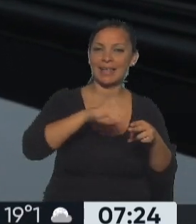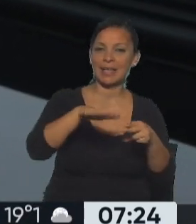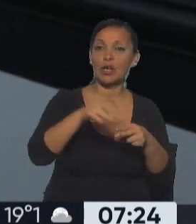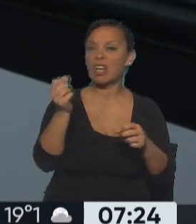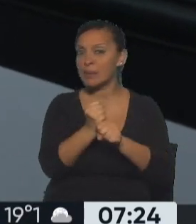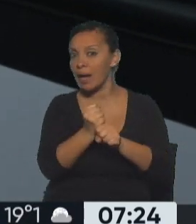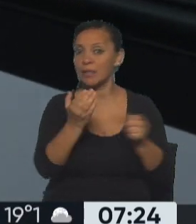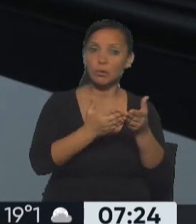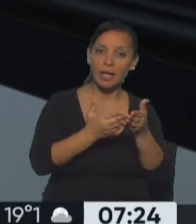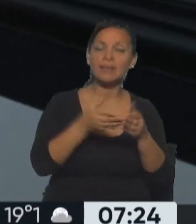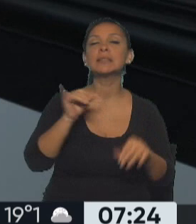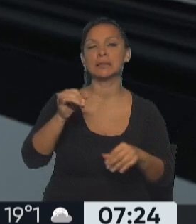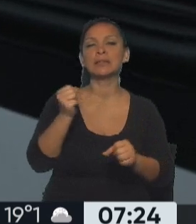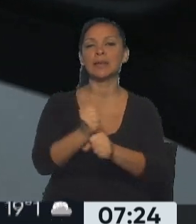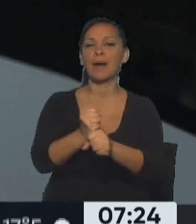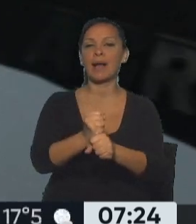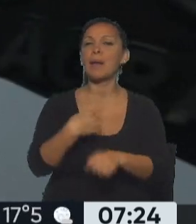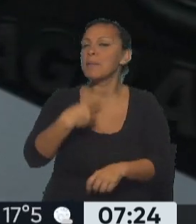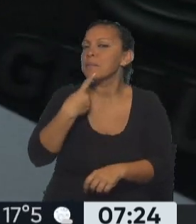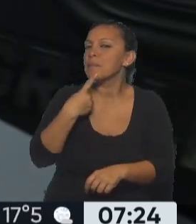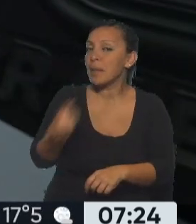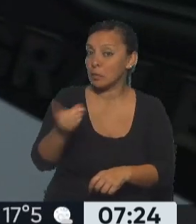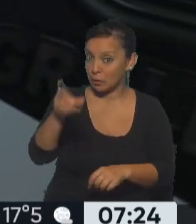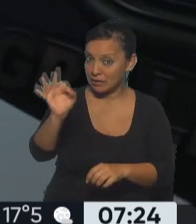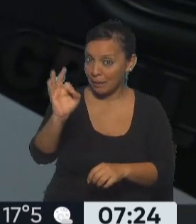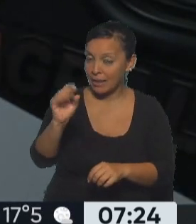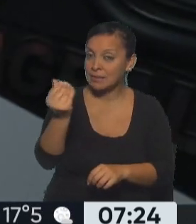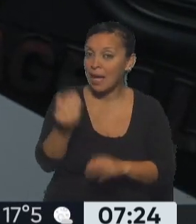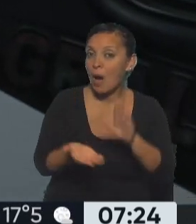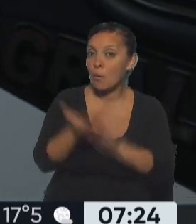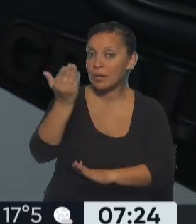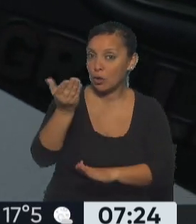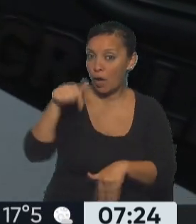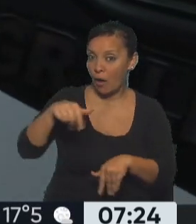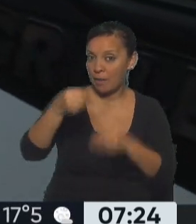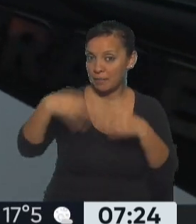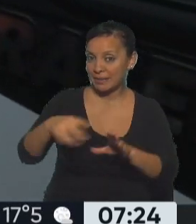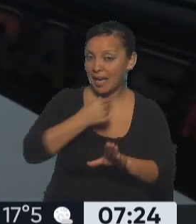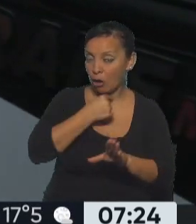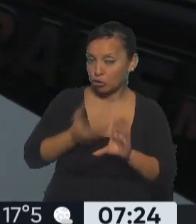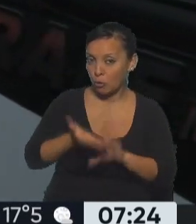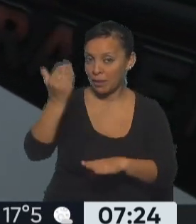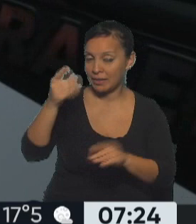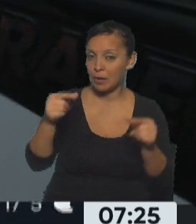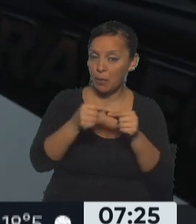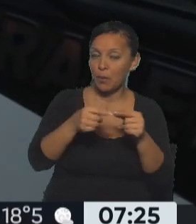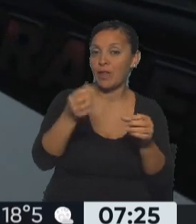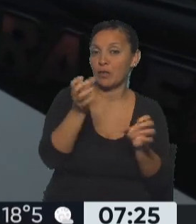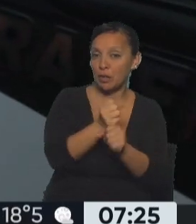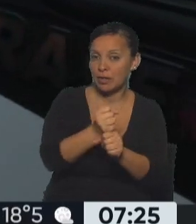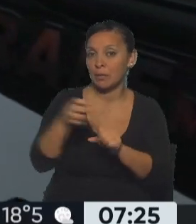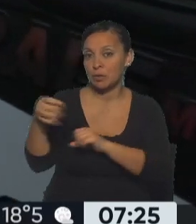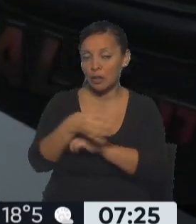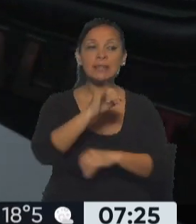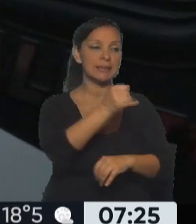trabajar? Estoy trabajando. Bueno, te hago una consulta. ¿Sabías que hoy aumentan a partir de agosto los boletos de trenes y colectivos, no? Sí, sabía.